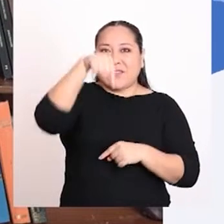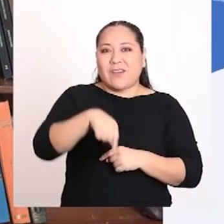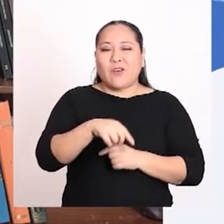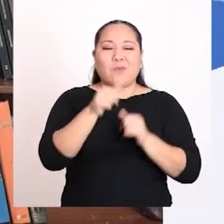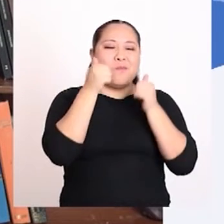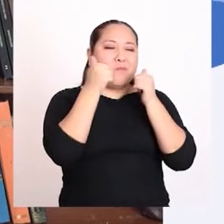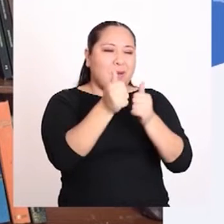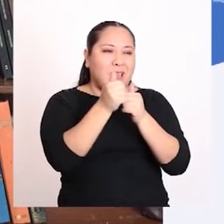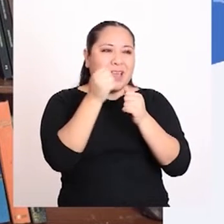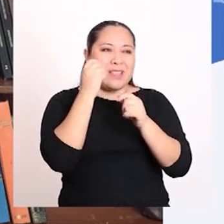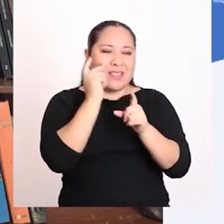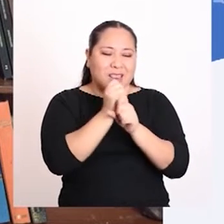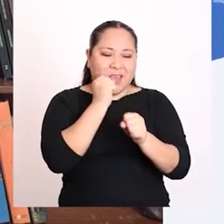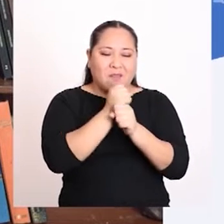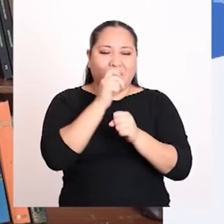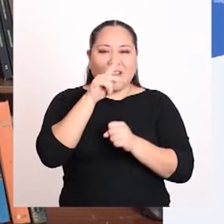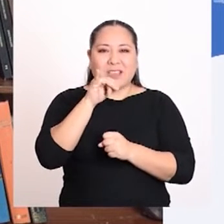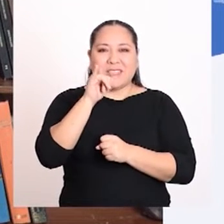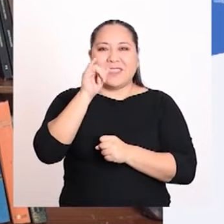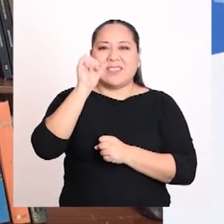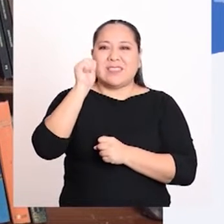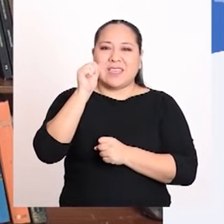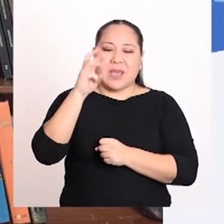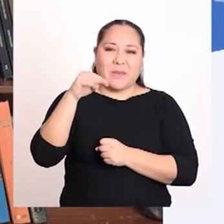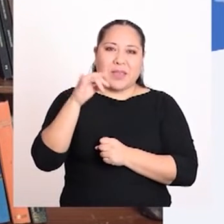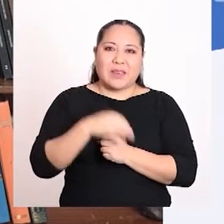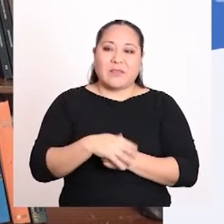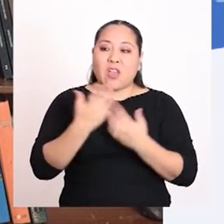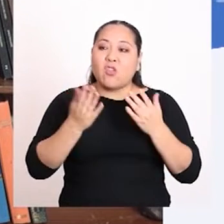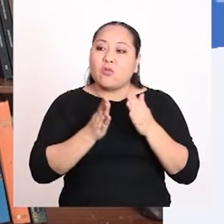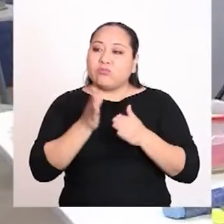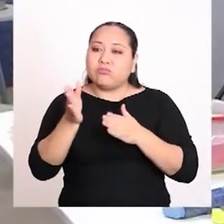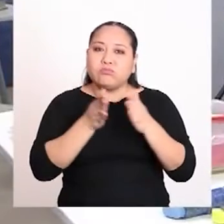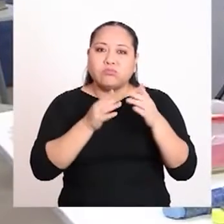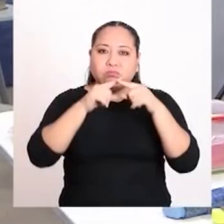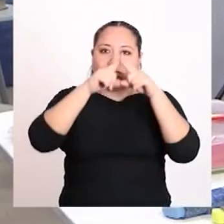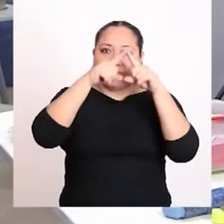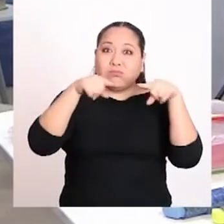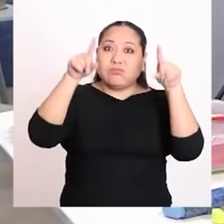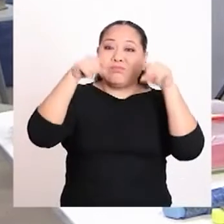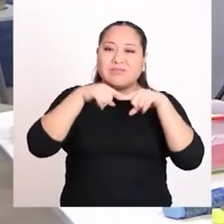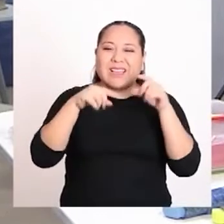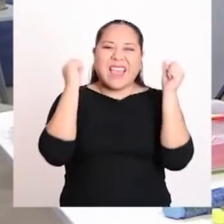Yamile. Logramos determinar hacia dónde abrirá la parábola.